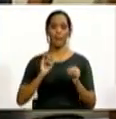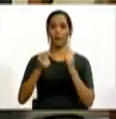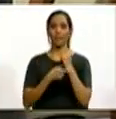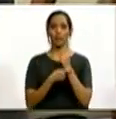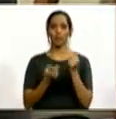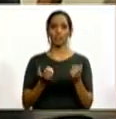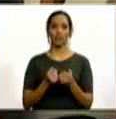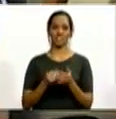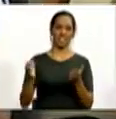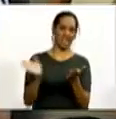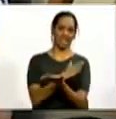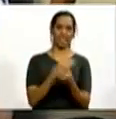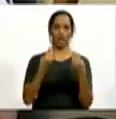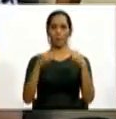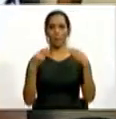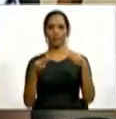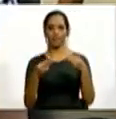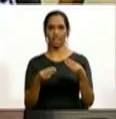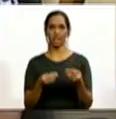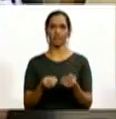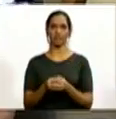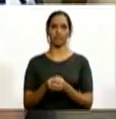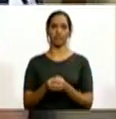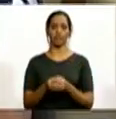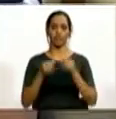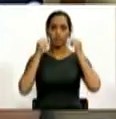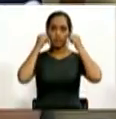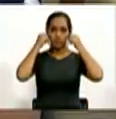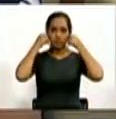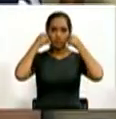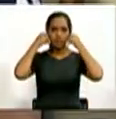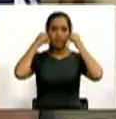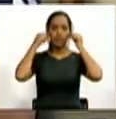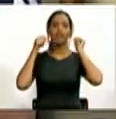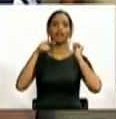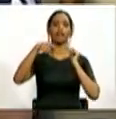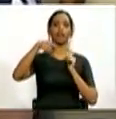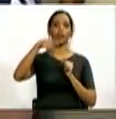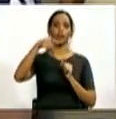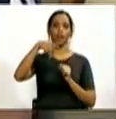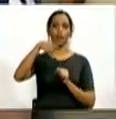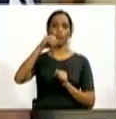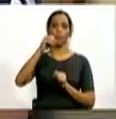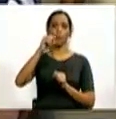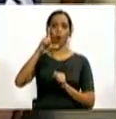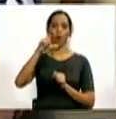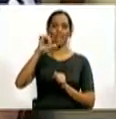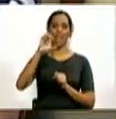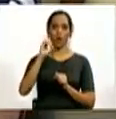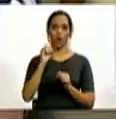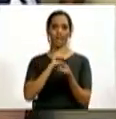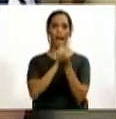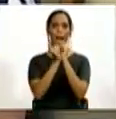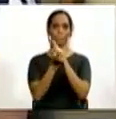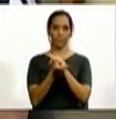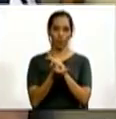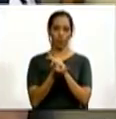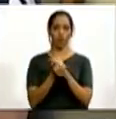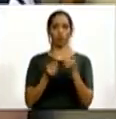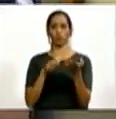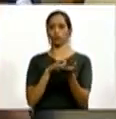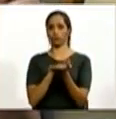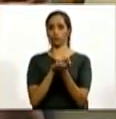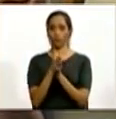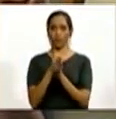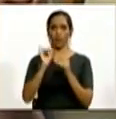entonces le quitan la publicidad, le mandan gente. Óyeme, y Patricia Poleo cambió su tono y cambió su enfoque sobre